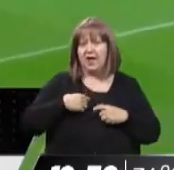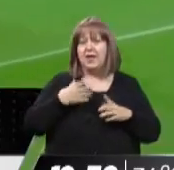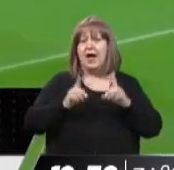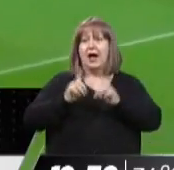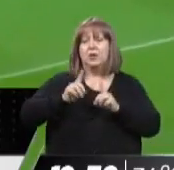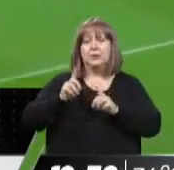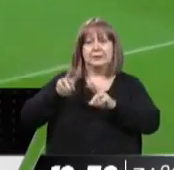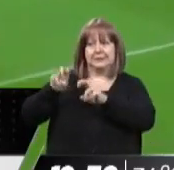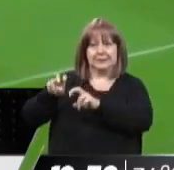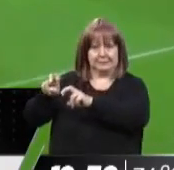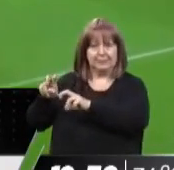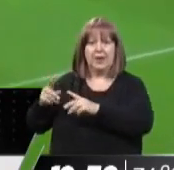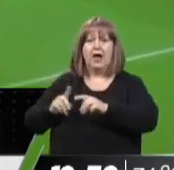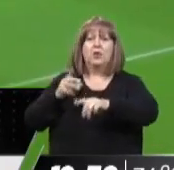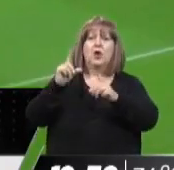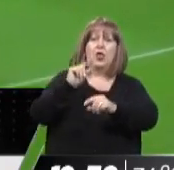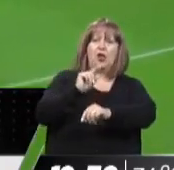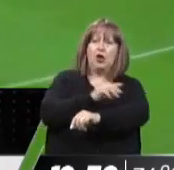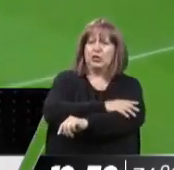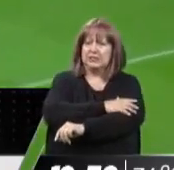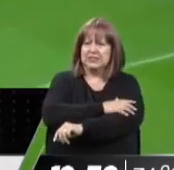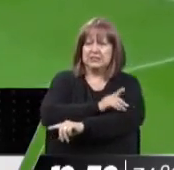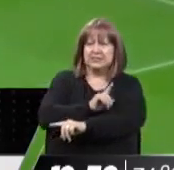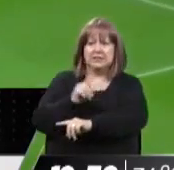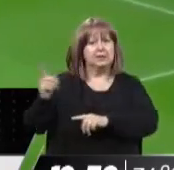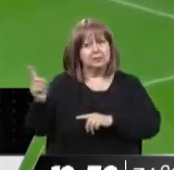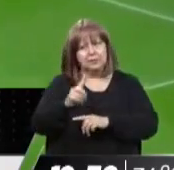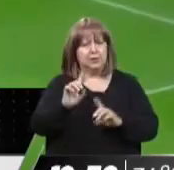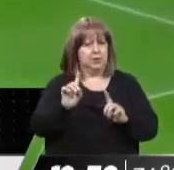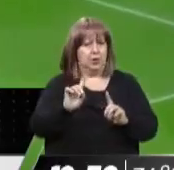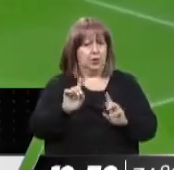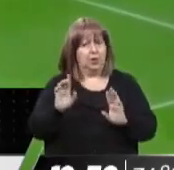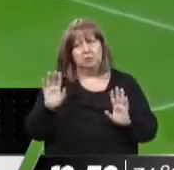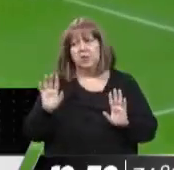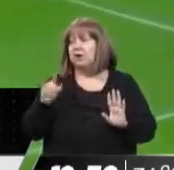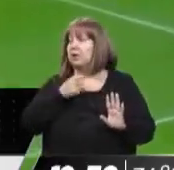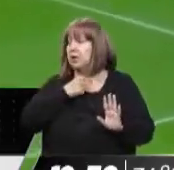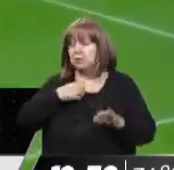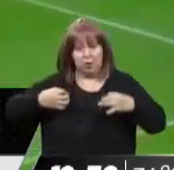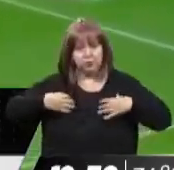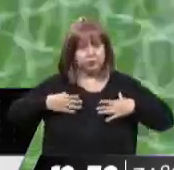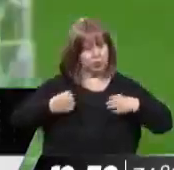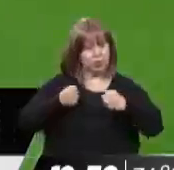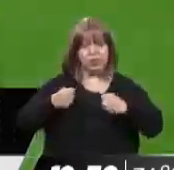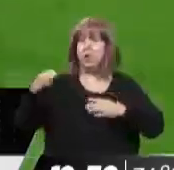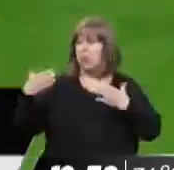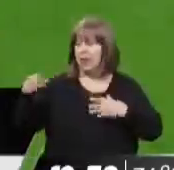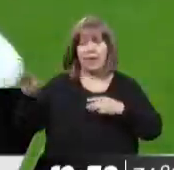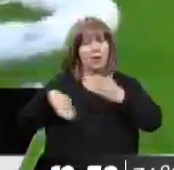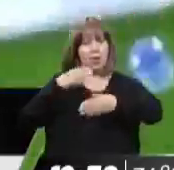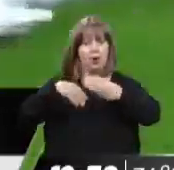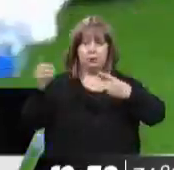precaución y tenían alguna molestia, entonces a eso sí que nos lo arriesgamos. El resto ha jugado y el que estaba bien ha jugado los